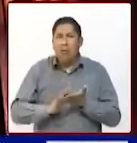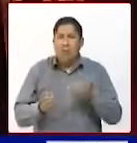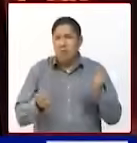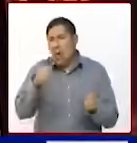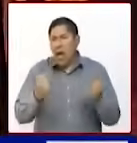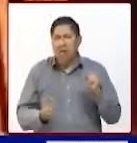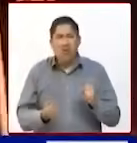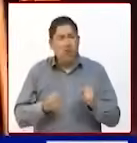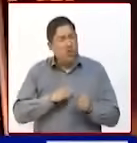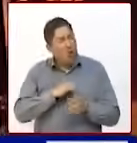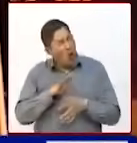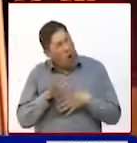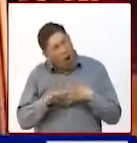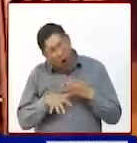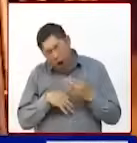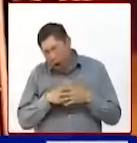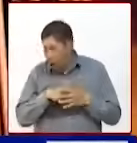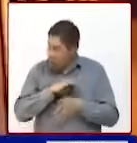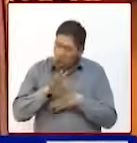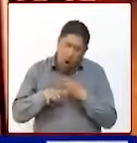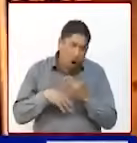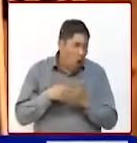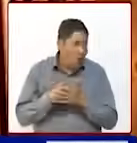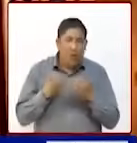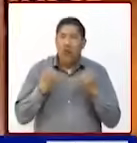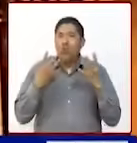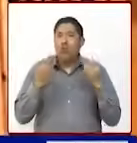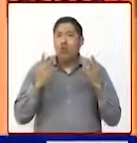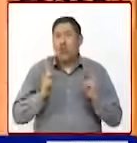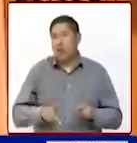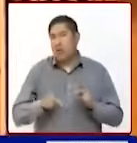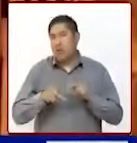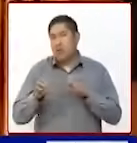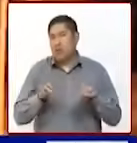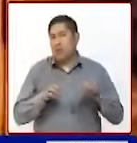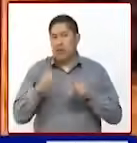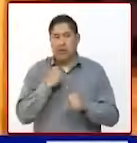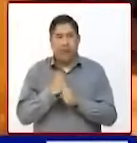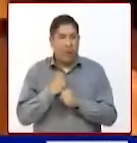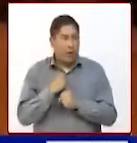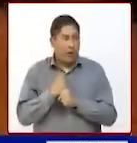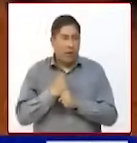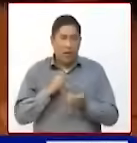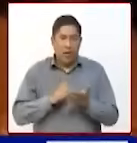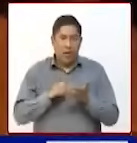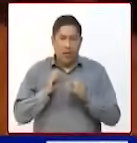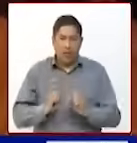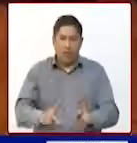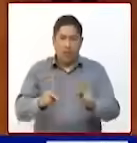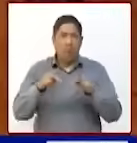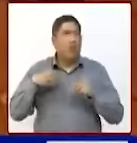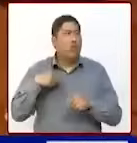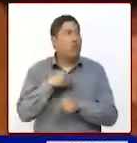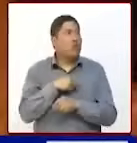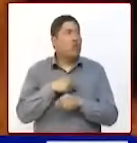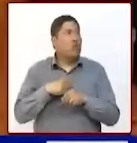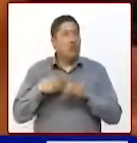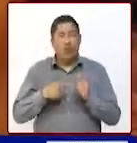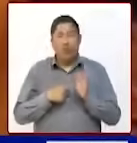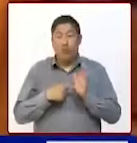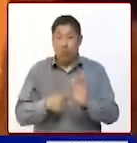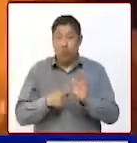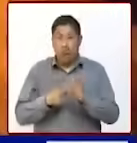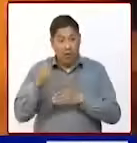vehículos y obviamente toda la logística. Son muchas personas que están haciendo el trabajo en esta oportunidad y nosotros le estamos